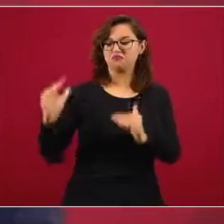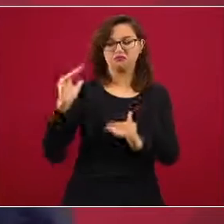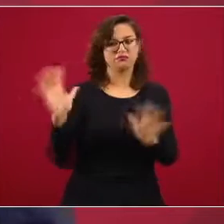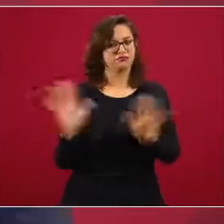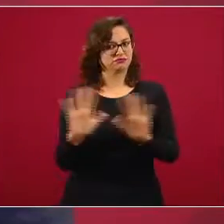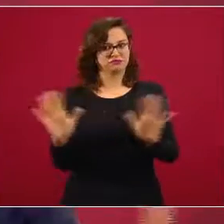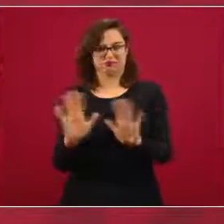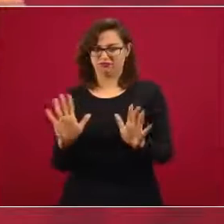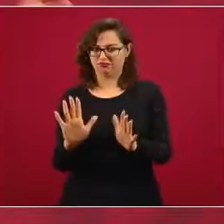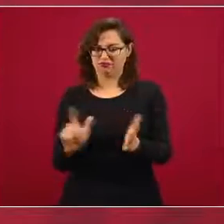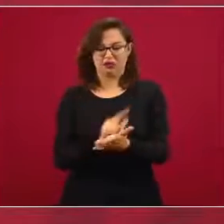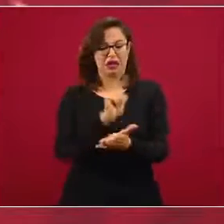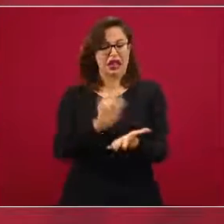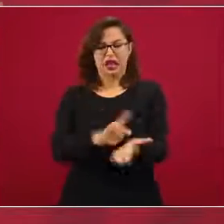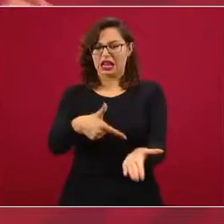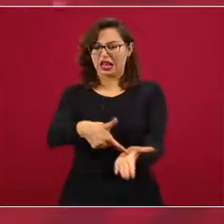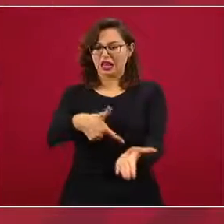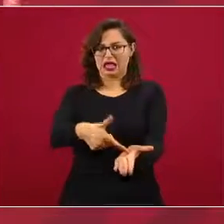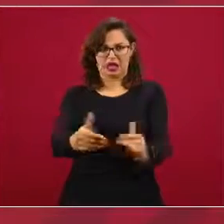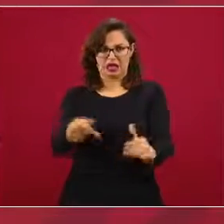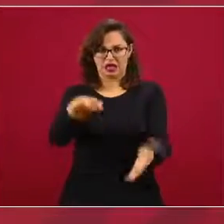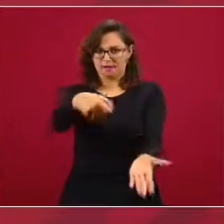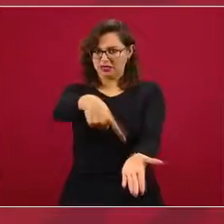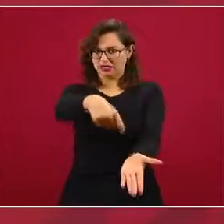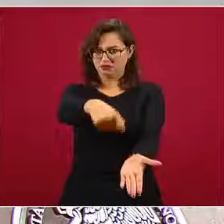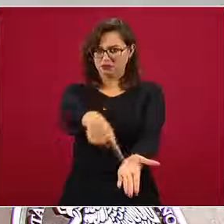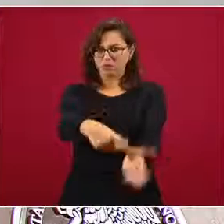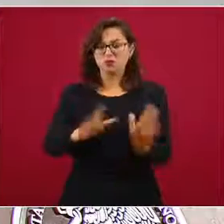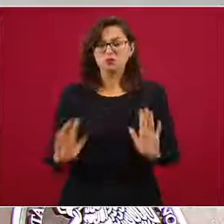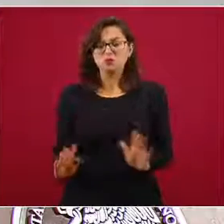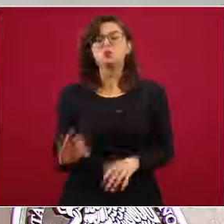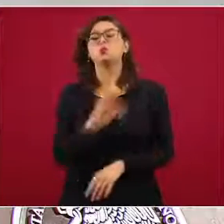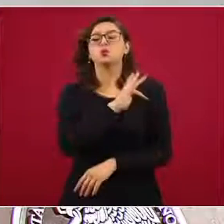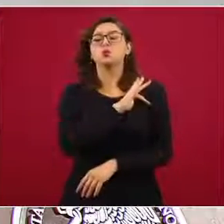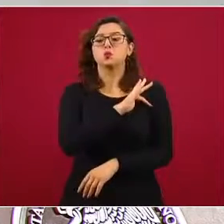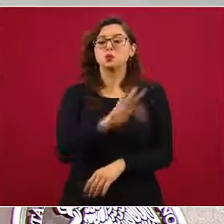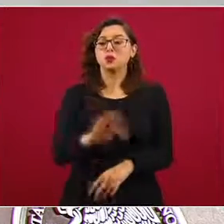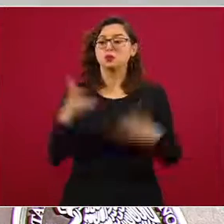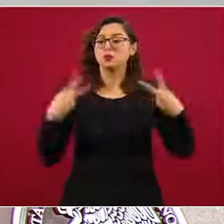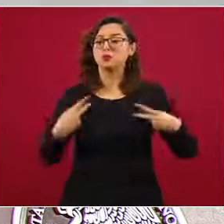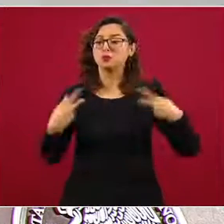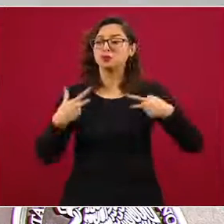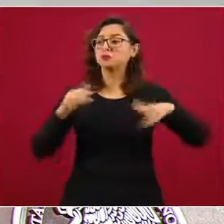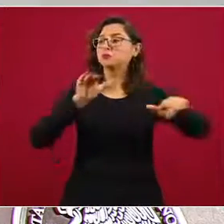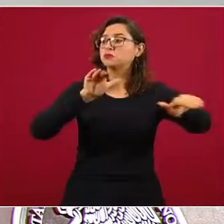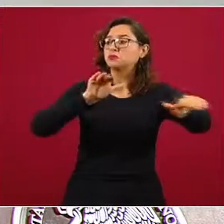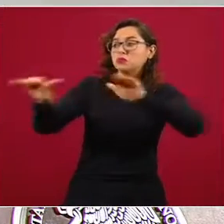Y lo podemos hacer, imagínense, un ejercicio democrático, una consulta,